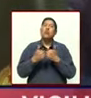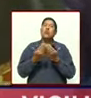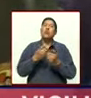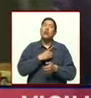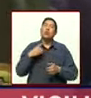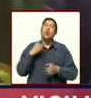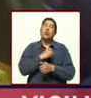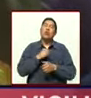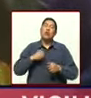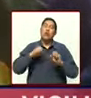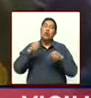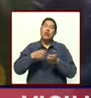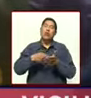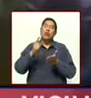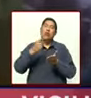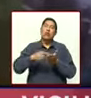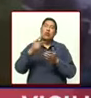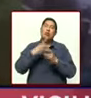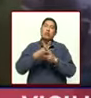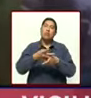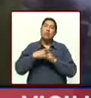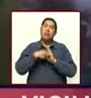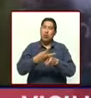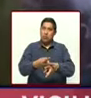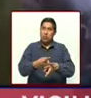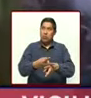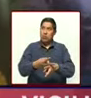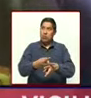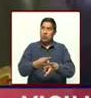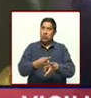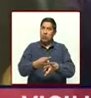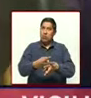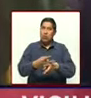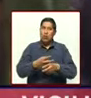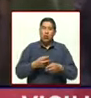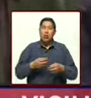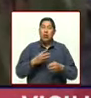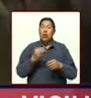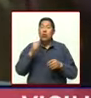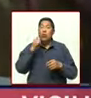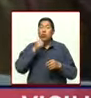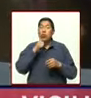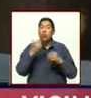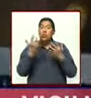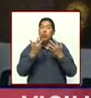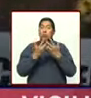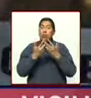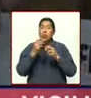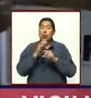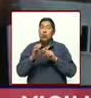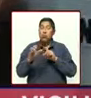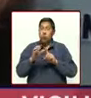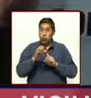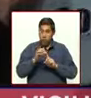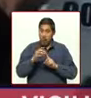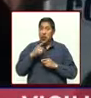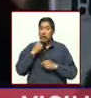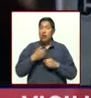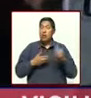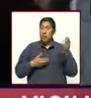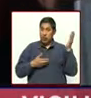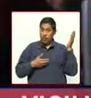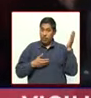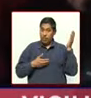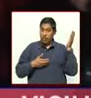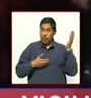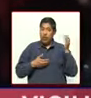las últimas consecuencias, hasta que aprueben los créditos. Ahí está la parte de las mujeres interculturales y como pueden observar aquí detrás,